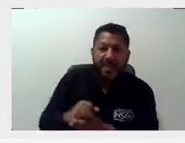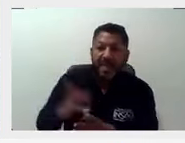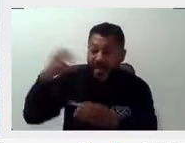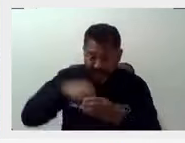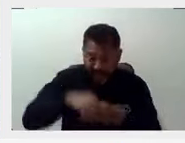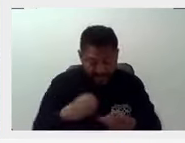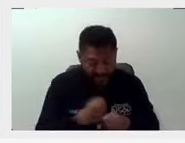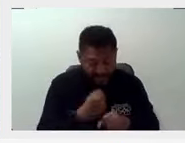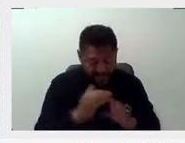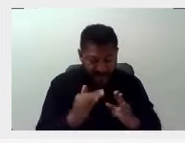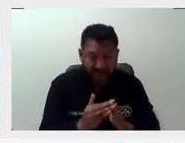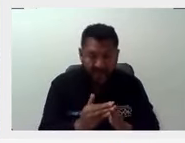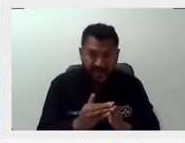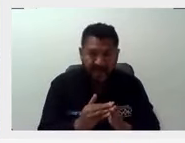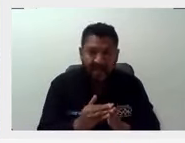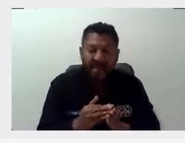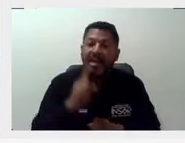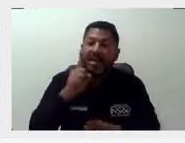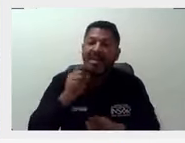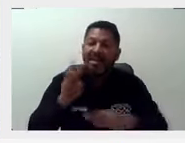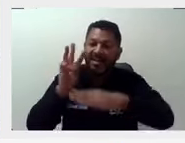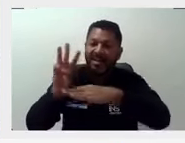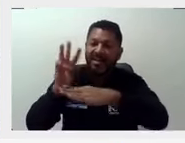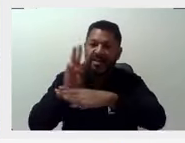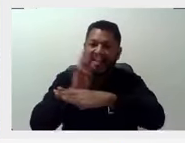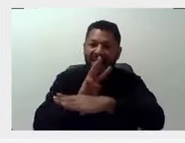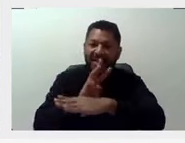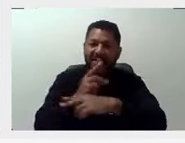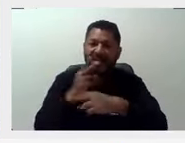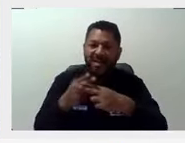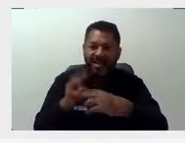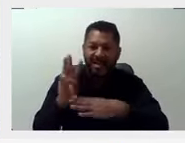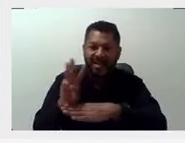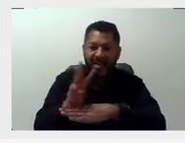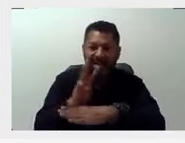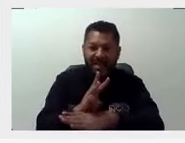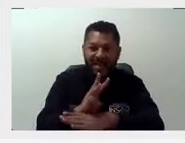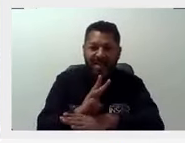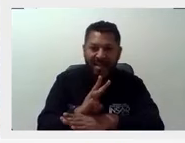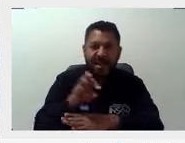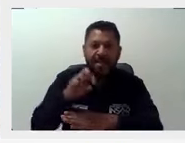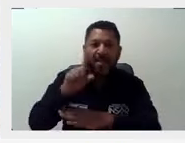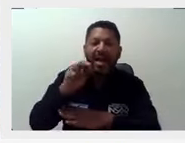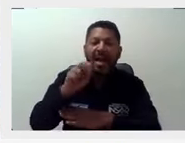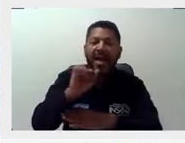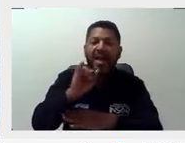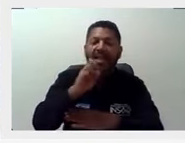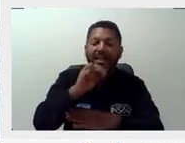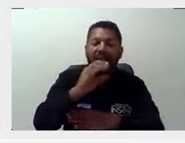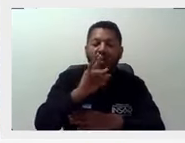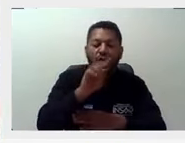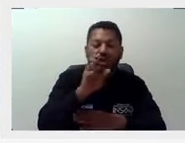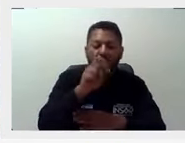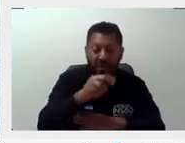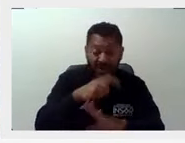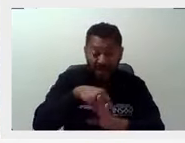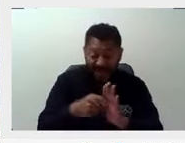cuarentena. Hay una página que se llama Plena Inclusión, y esta página de Plena Inclusión